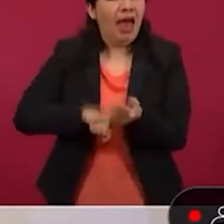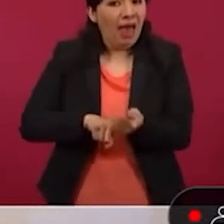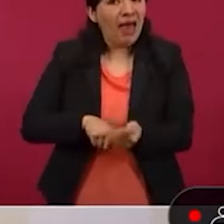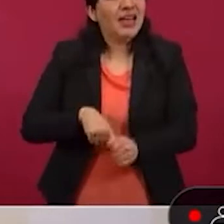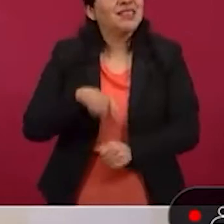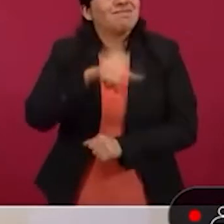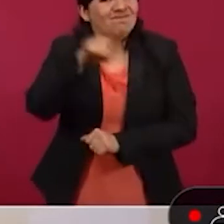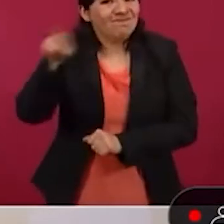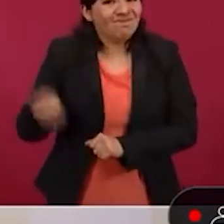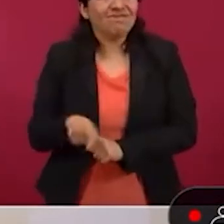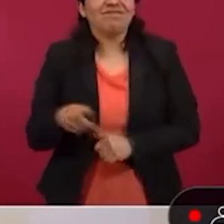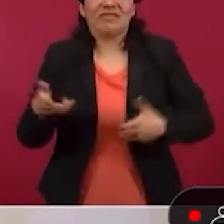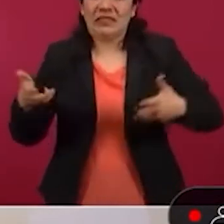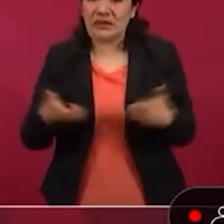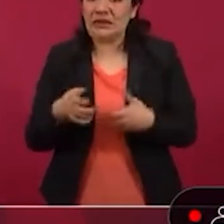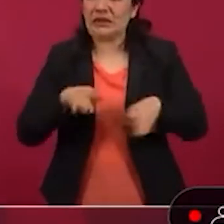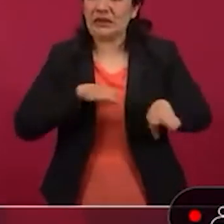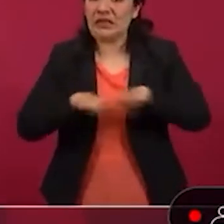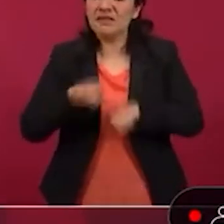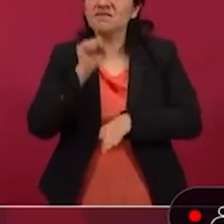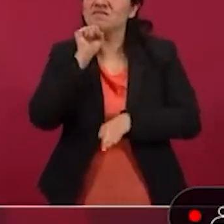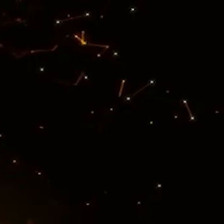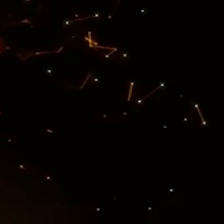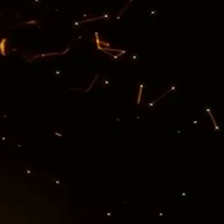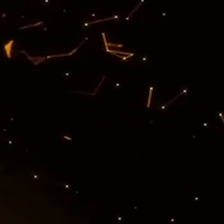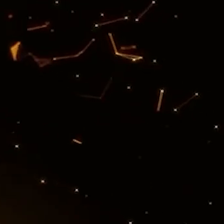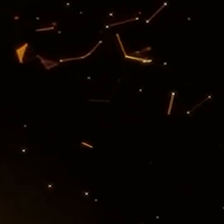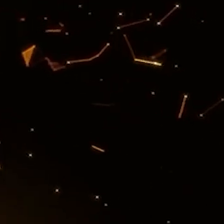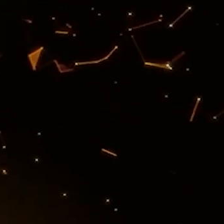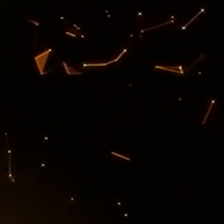actuaron en complicidad.